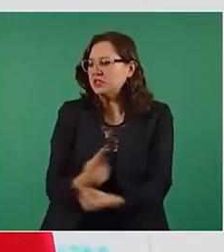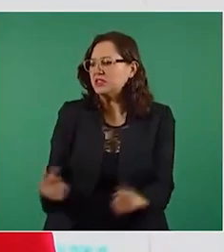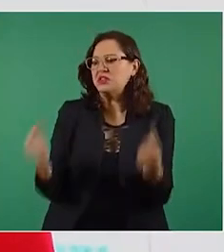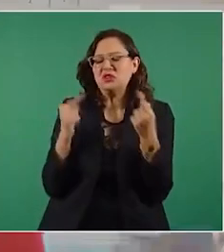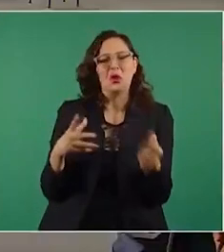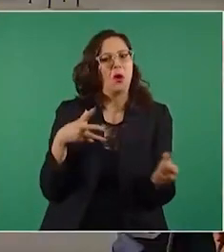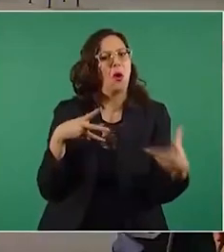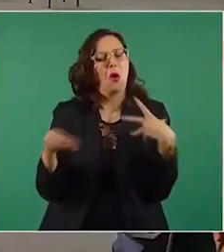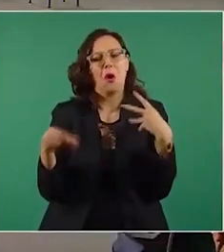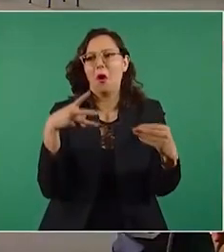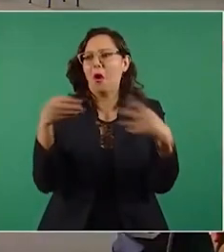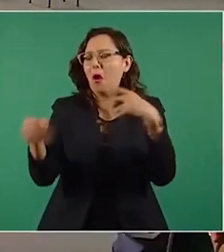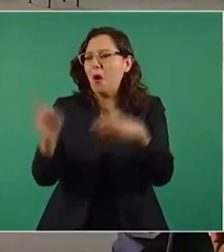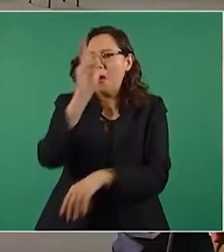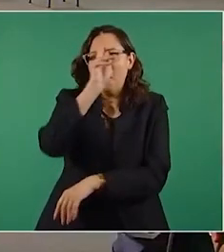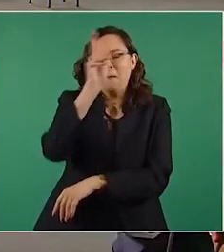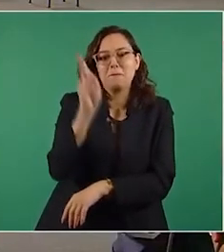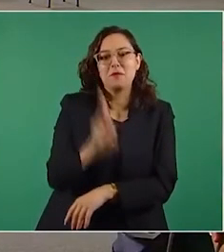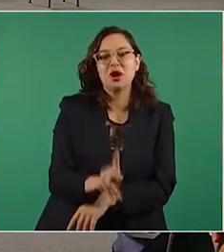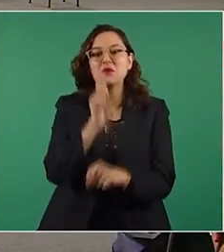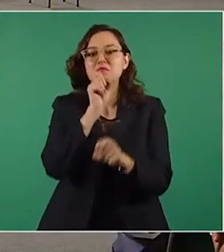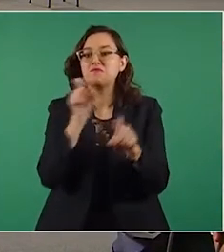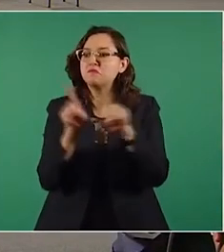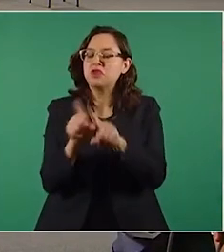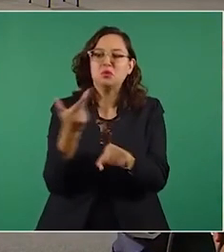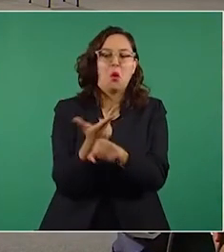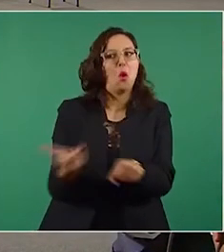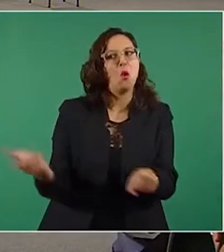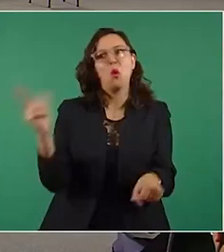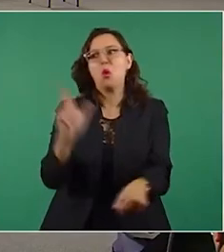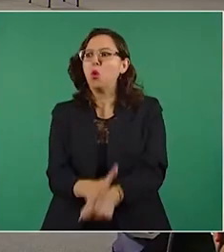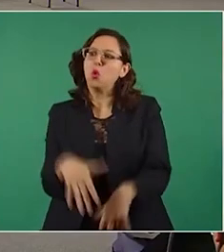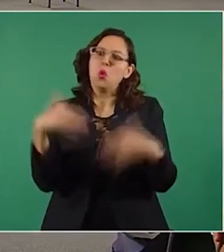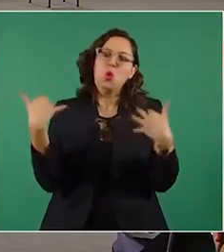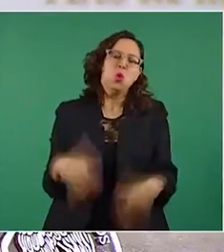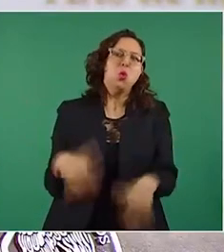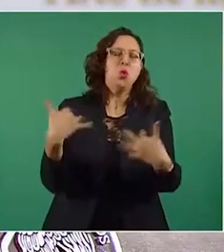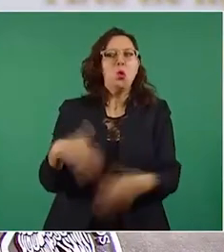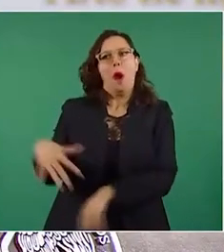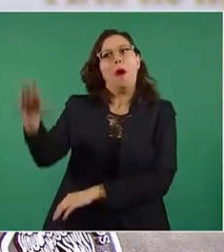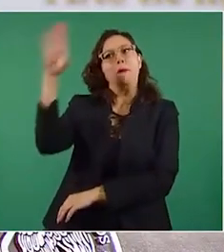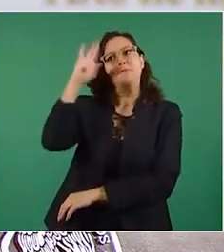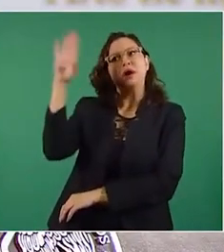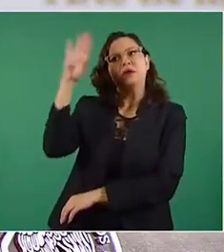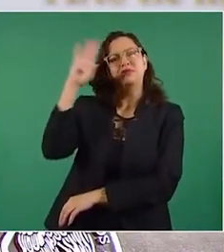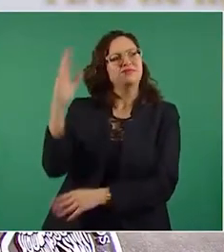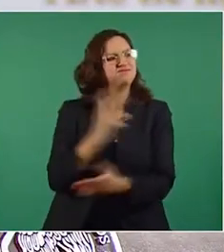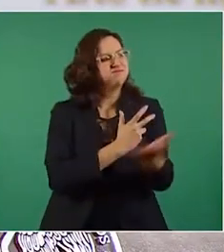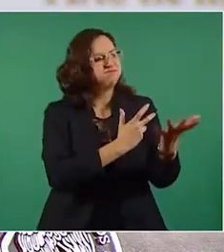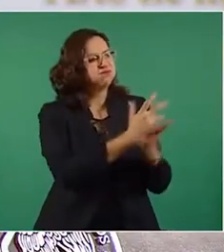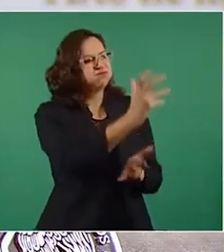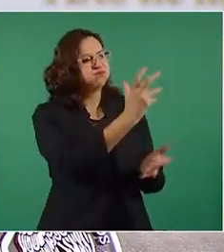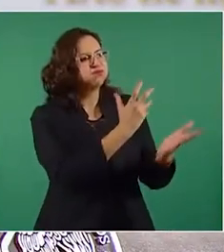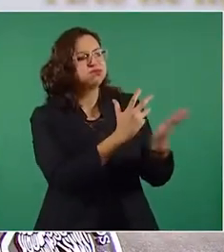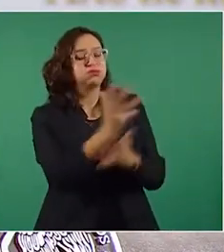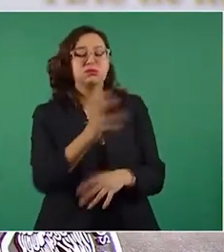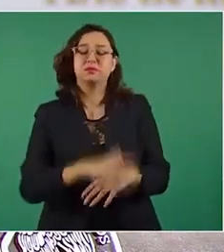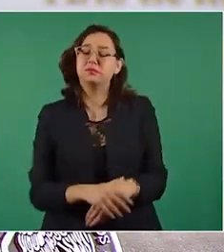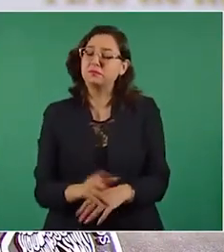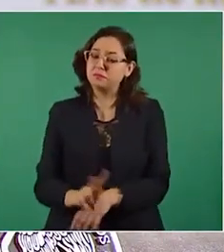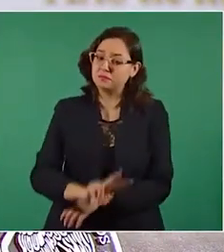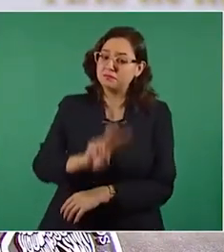COVID-19. Así como las hospitalizaciones y defunciones. Aunque cualquier muerte nos duele y